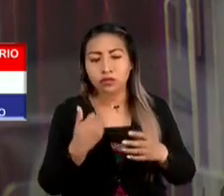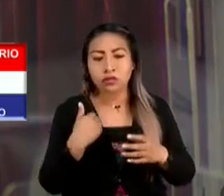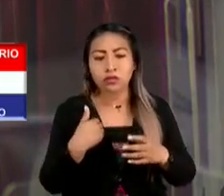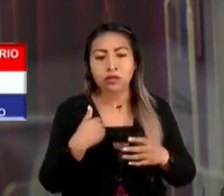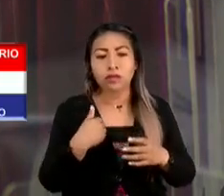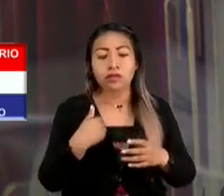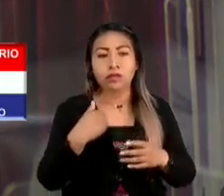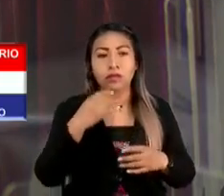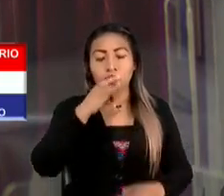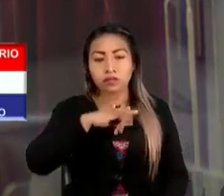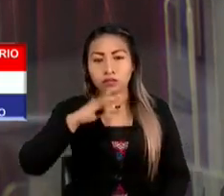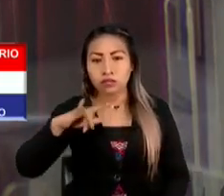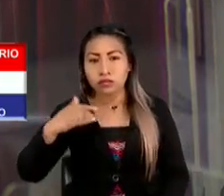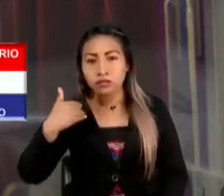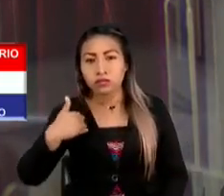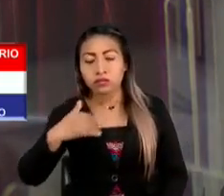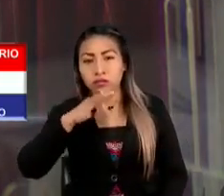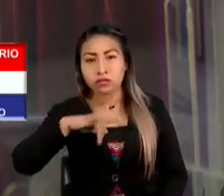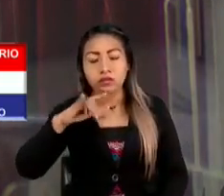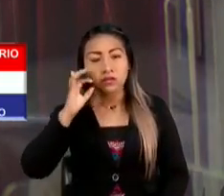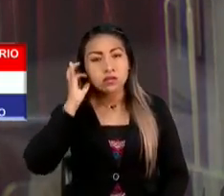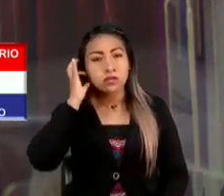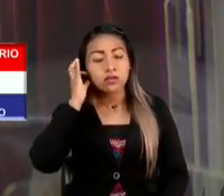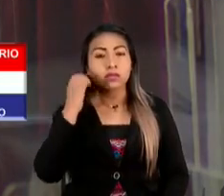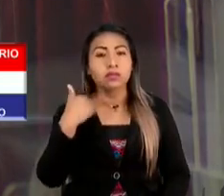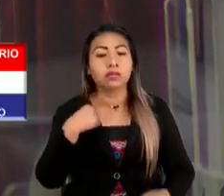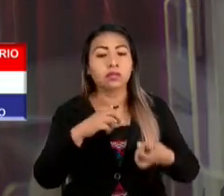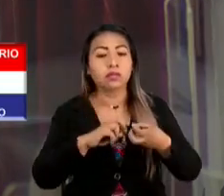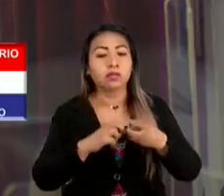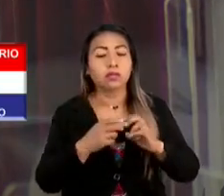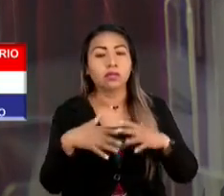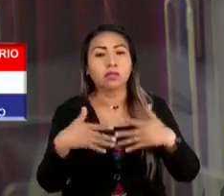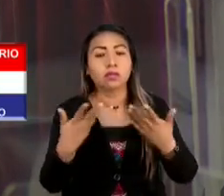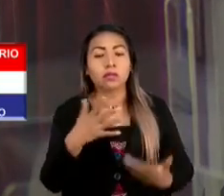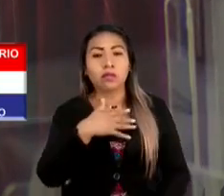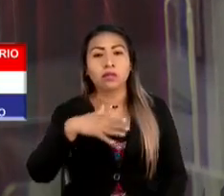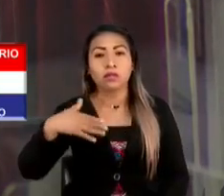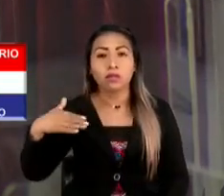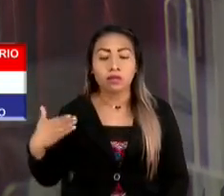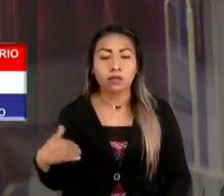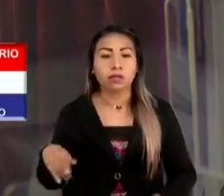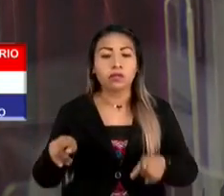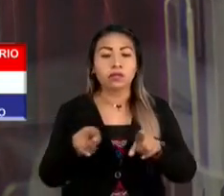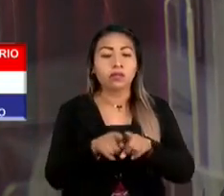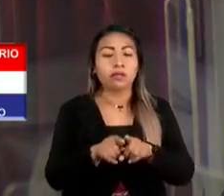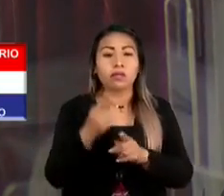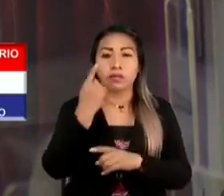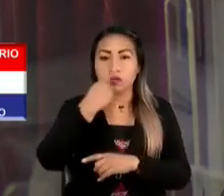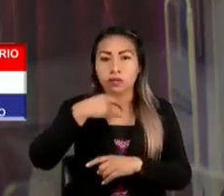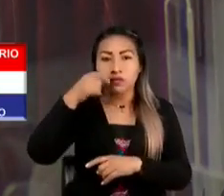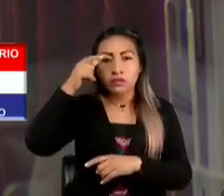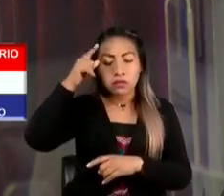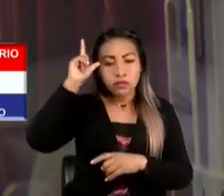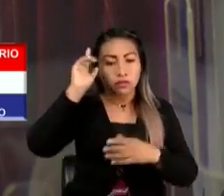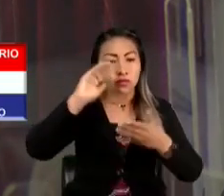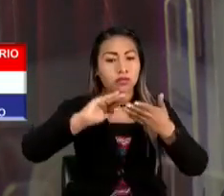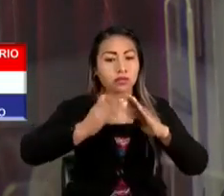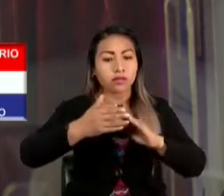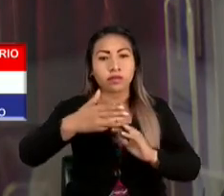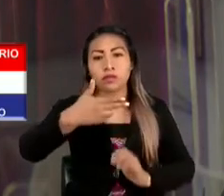niñas que están afectando tanto a la comarca como a la provincia de Bocas del Toro en las comunidades de Charco, La